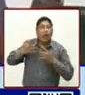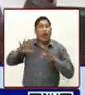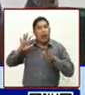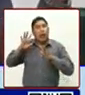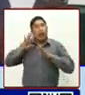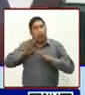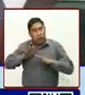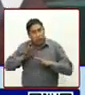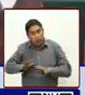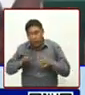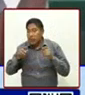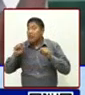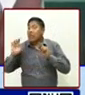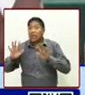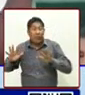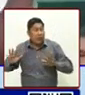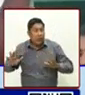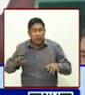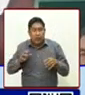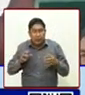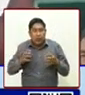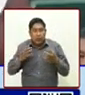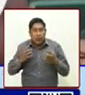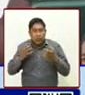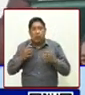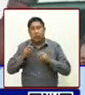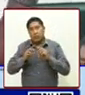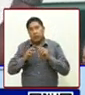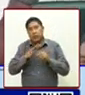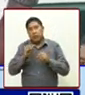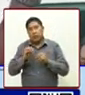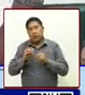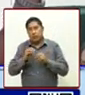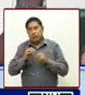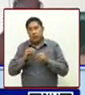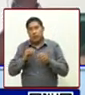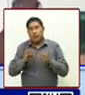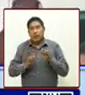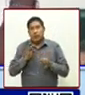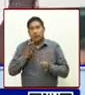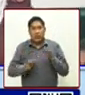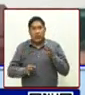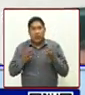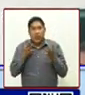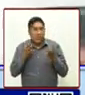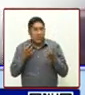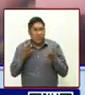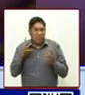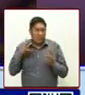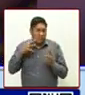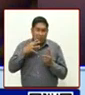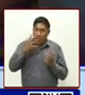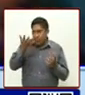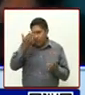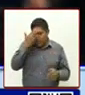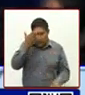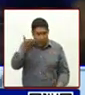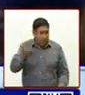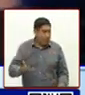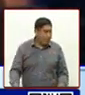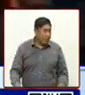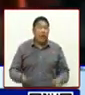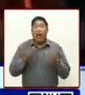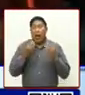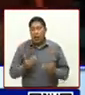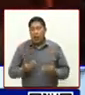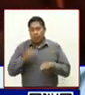Y ante la ausencia, sobre todo, de justicia, ¿no?, que se ha sentido la población, ahora estamos aquí para